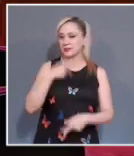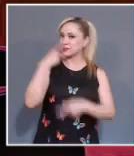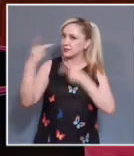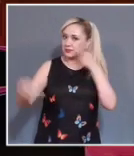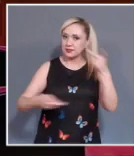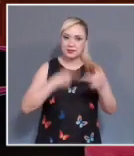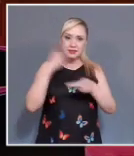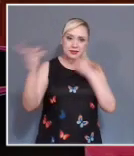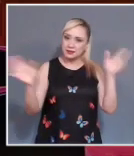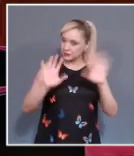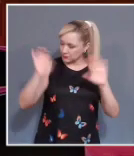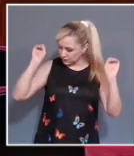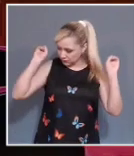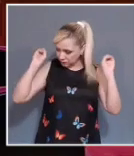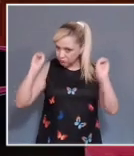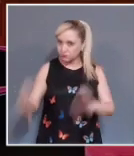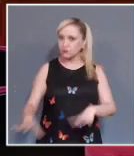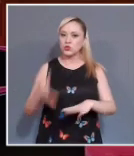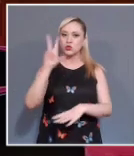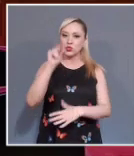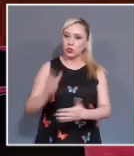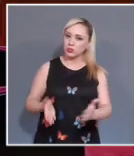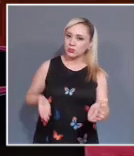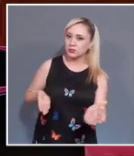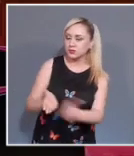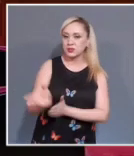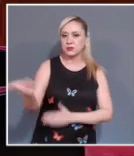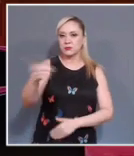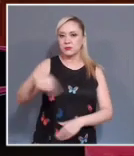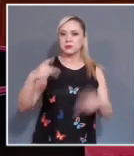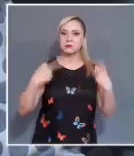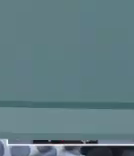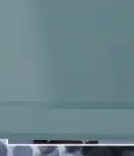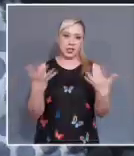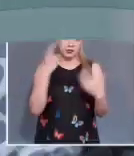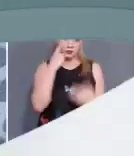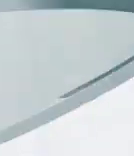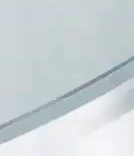neutralidad como ejes rectores de procesos electorales.